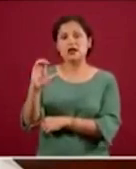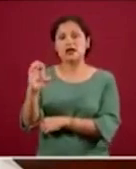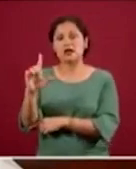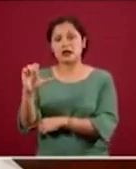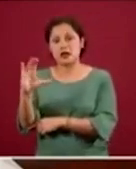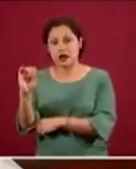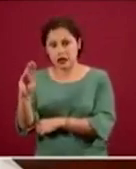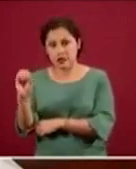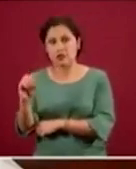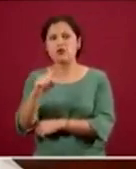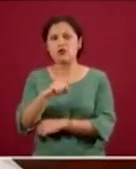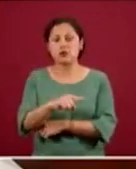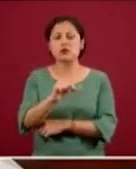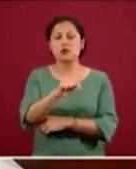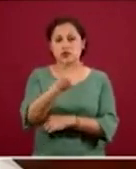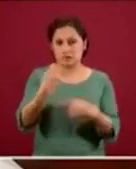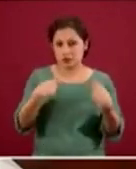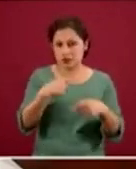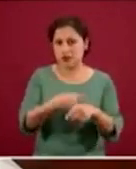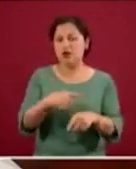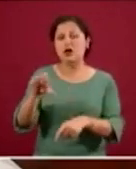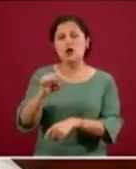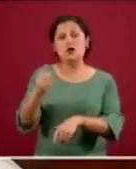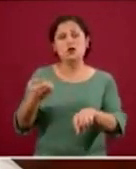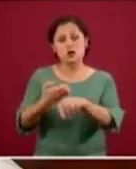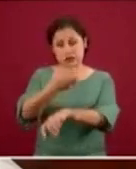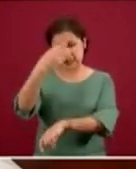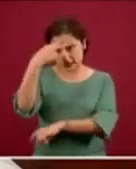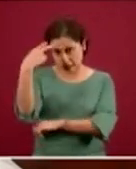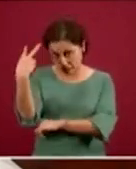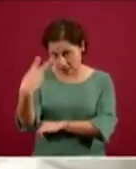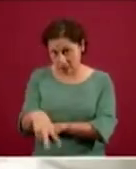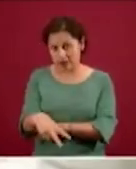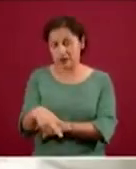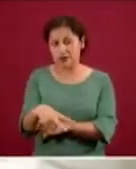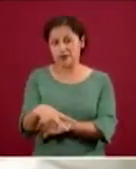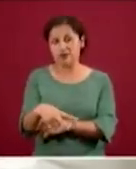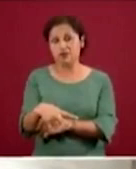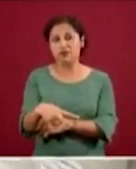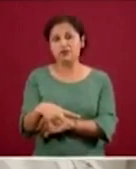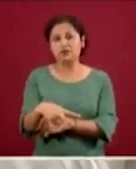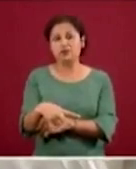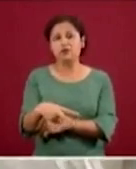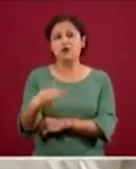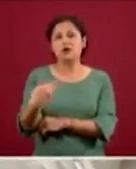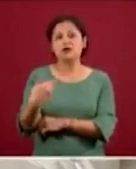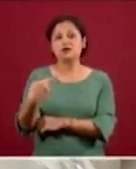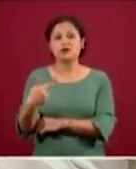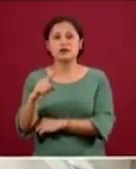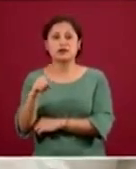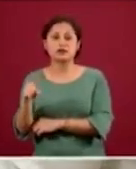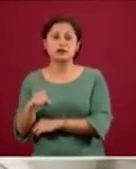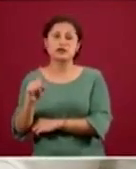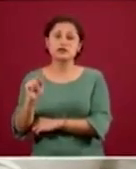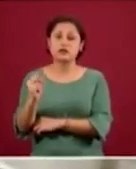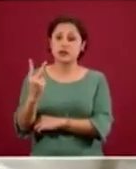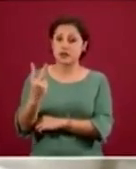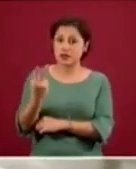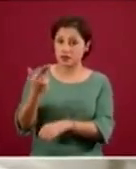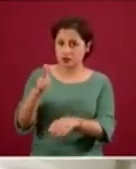reportamos también un brote en el estado de mexico en el hgc está 72